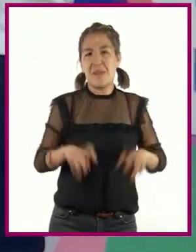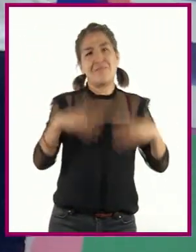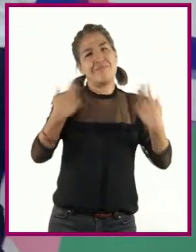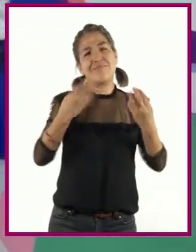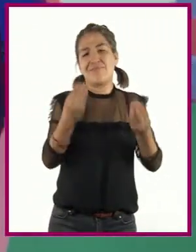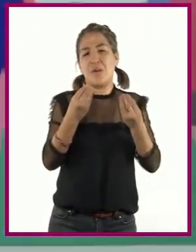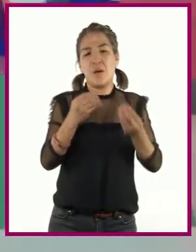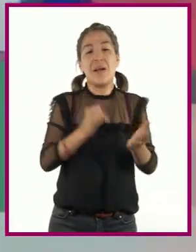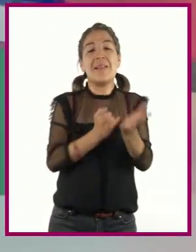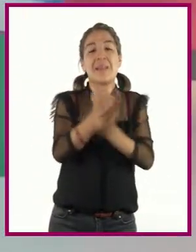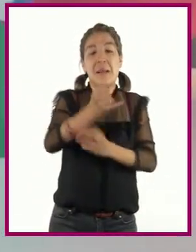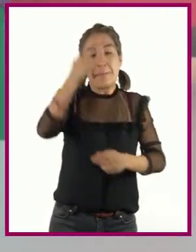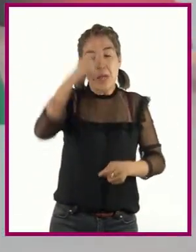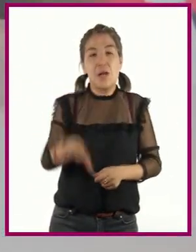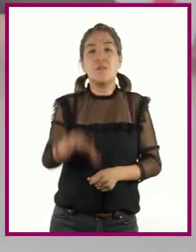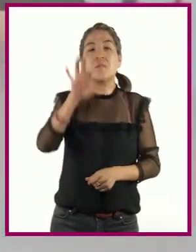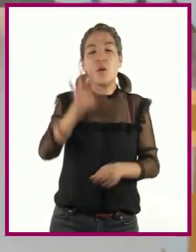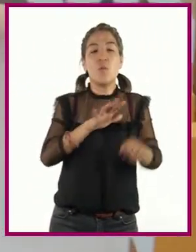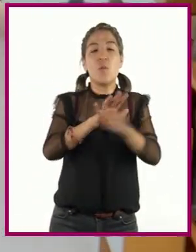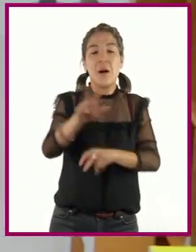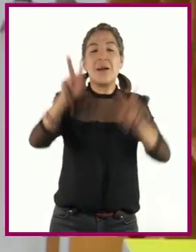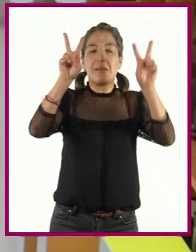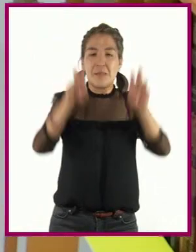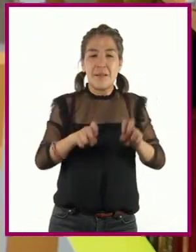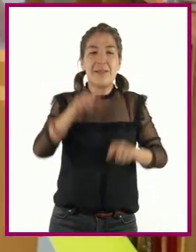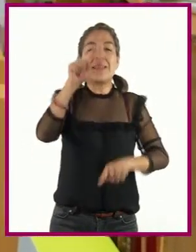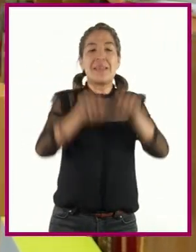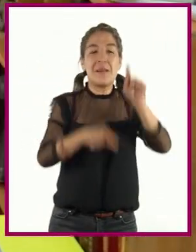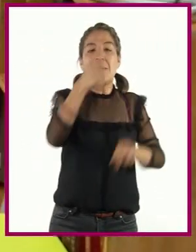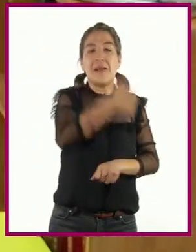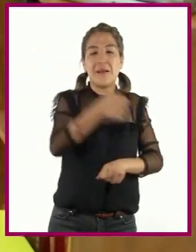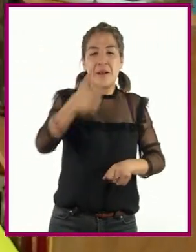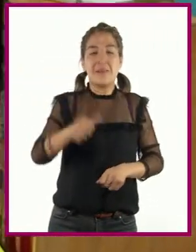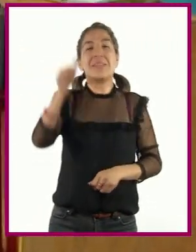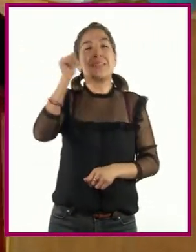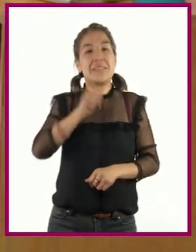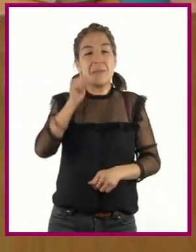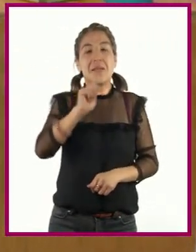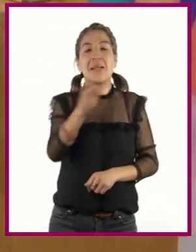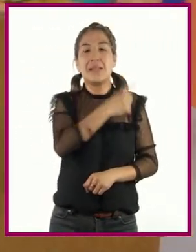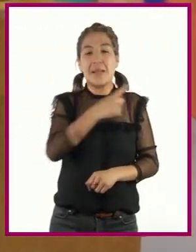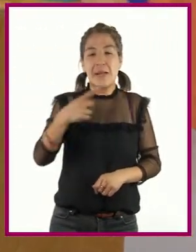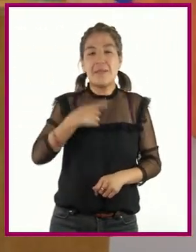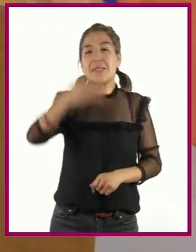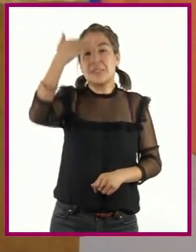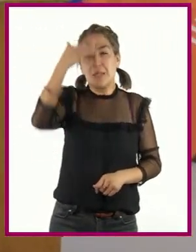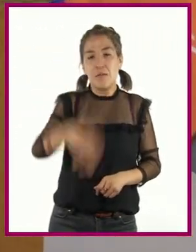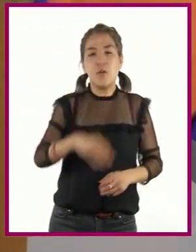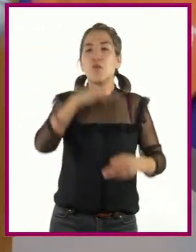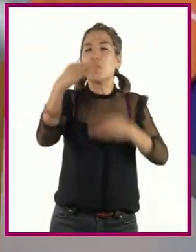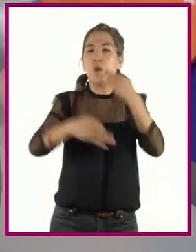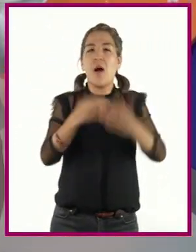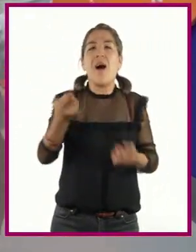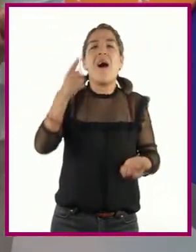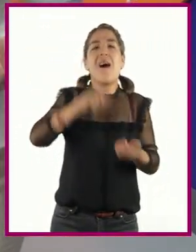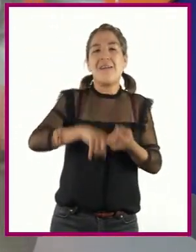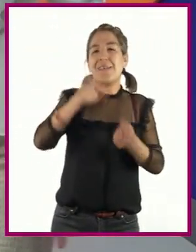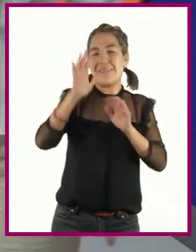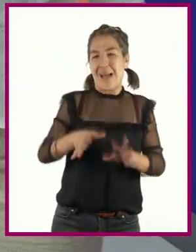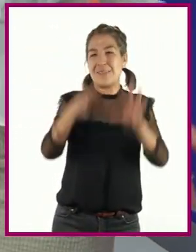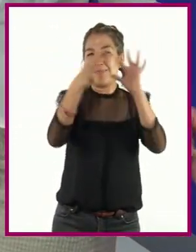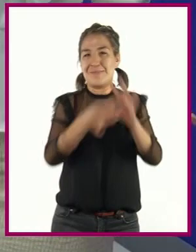muchas. La decisión para elegir los temas es de cada uno, siempre y cuando tomen en cuenta todo lo que ya